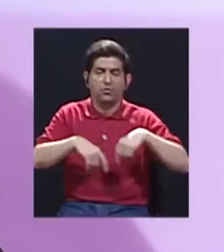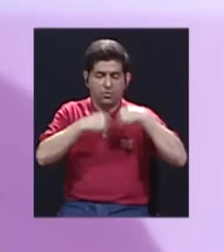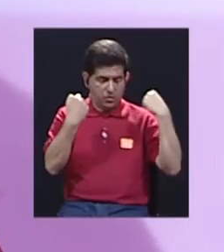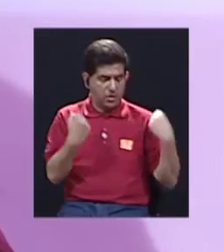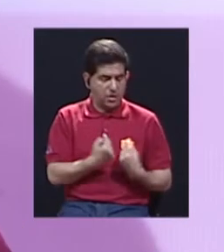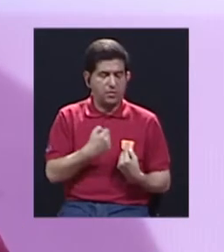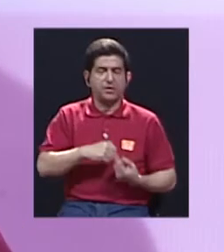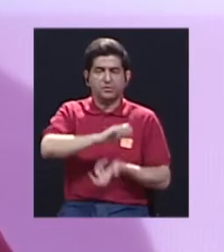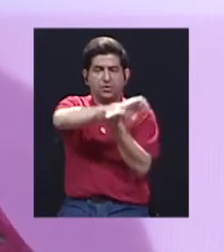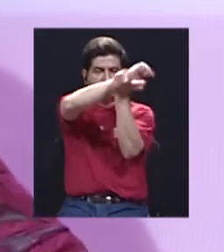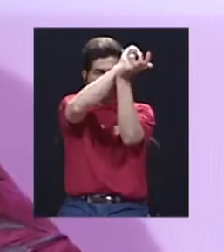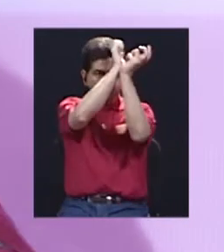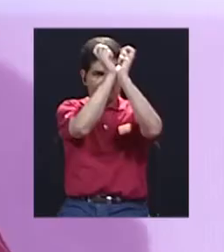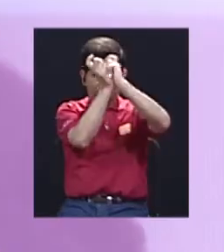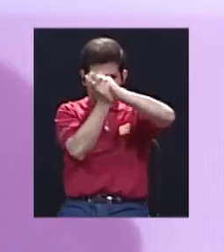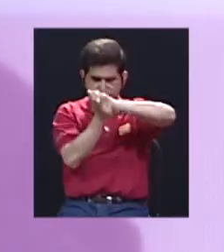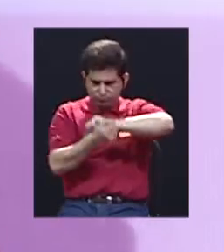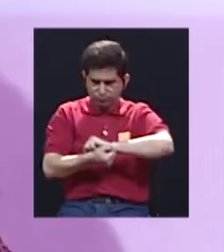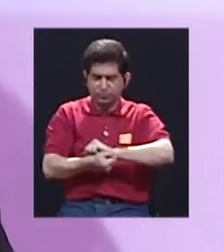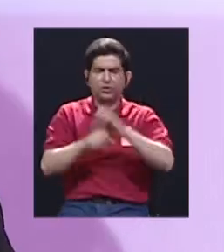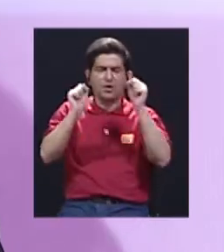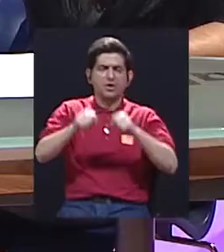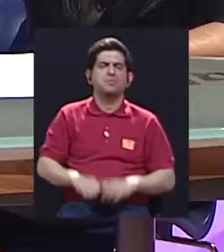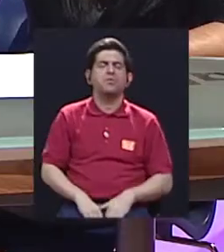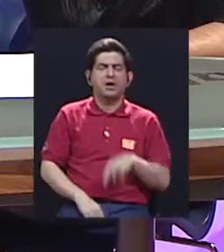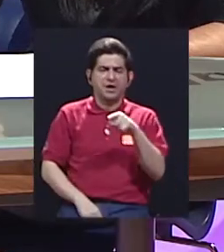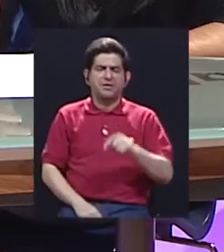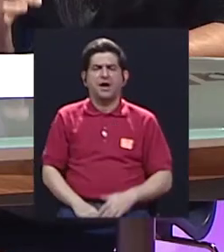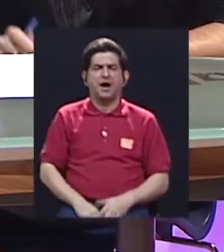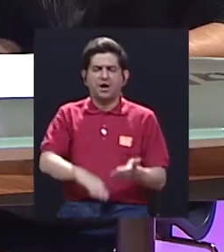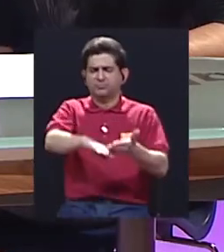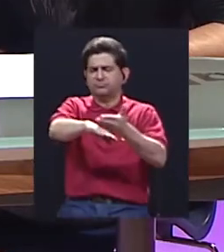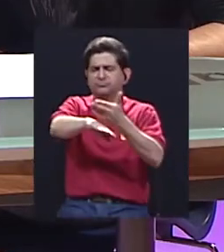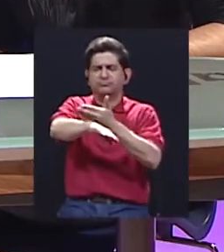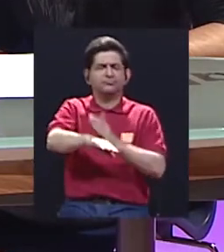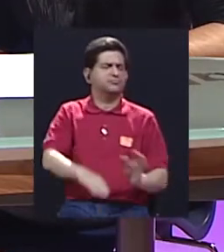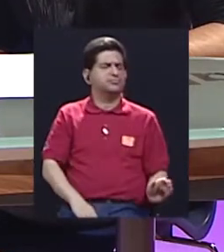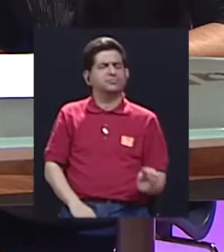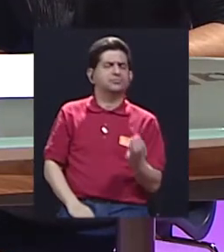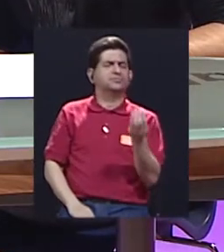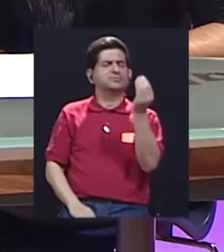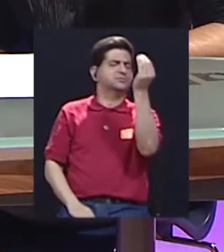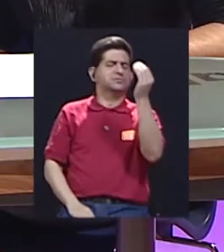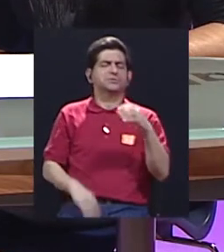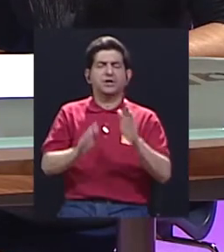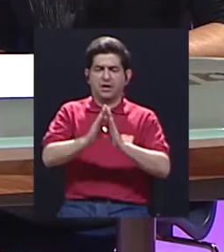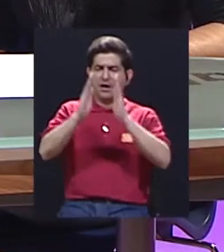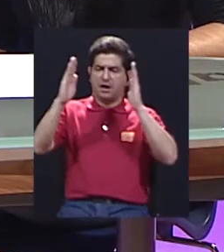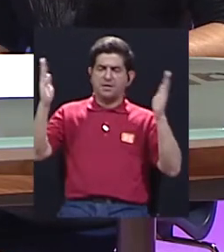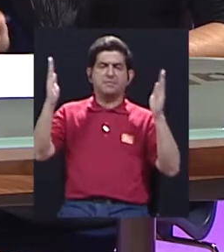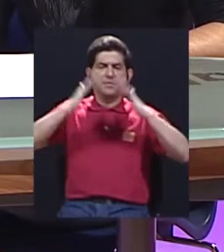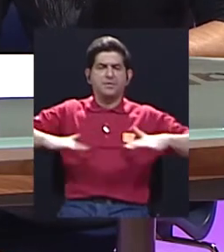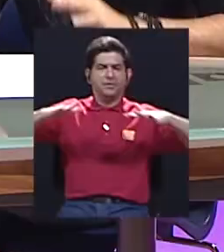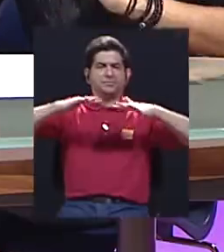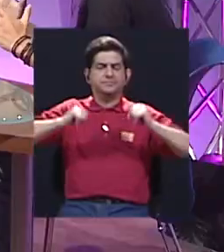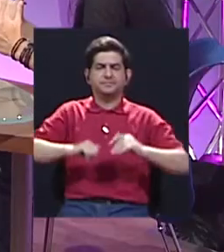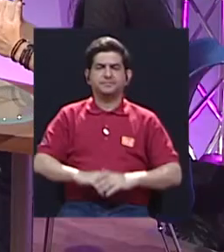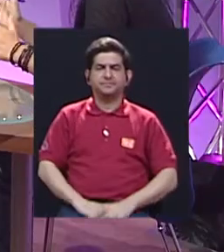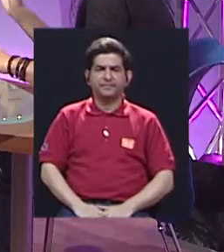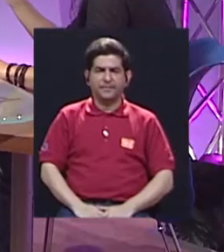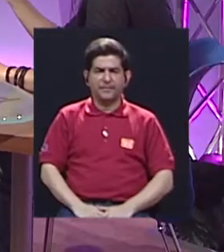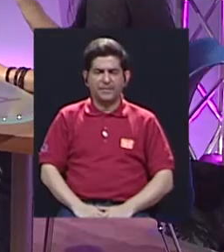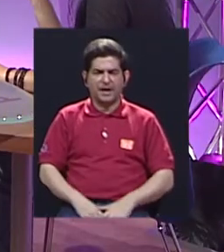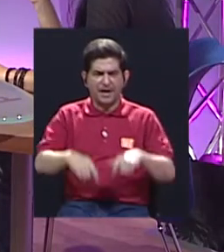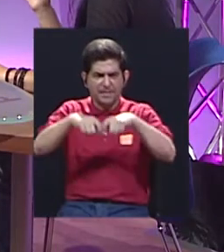se transmuta. Uh-huh. Y puede volar y crecer y expandirse. ¿Es de